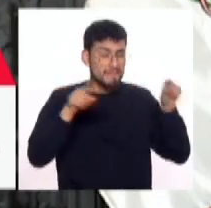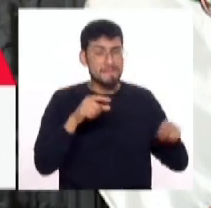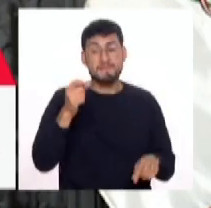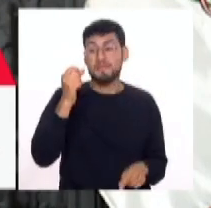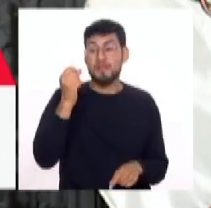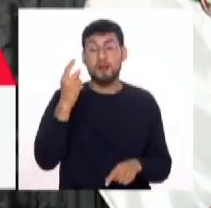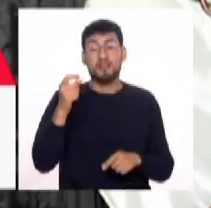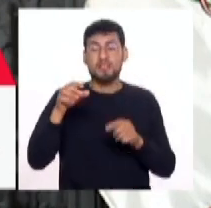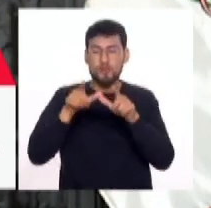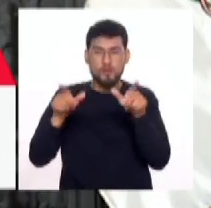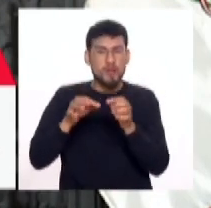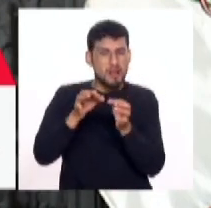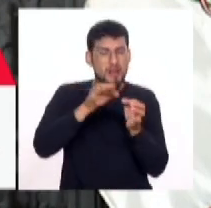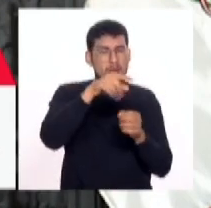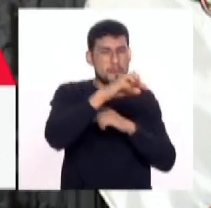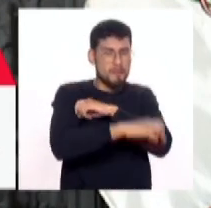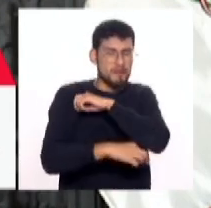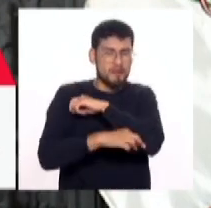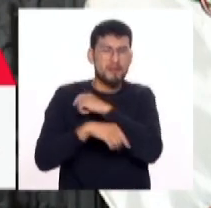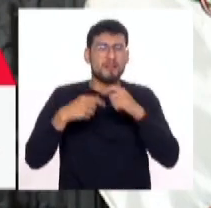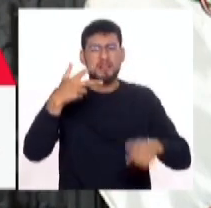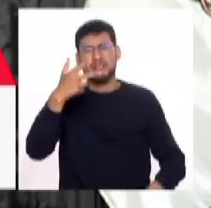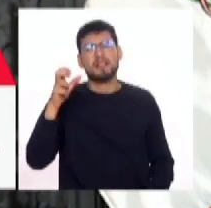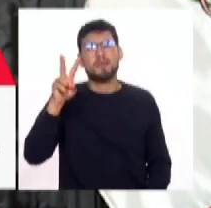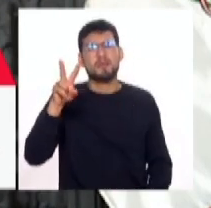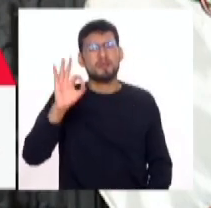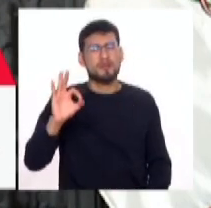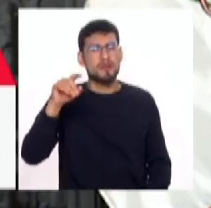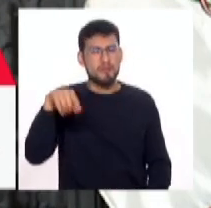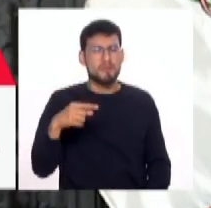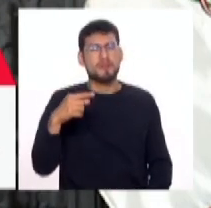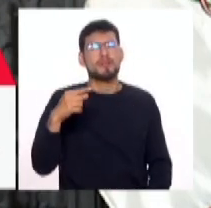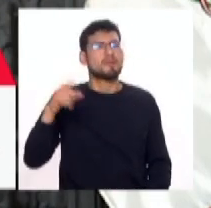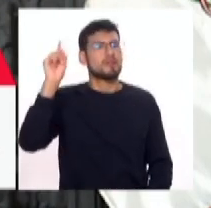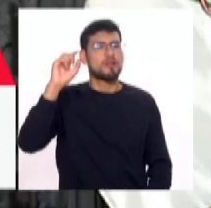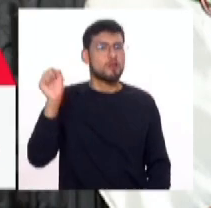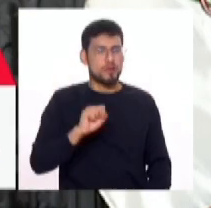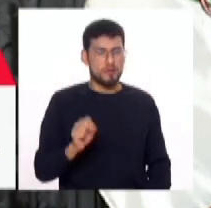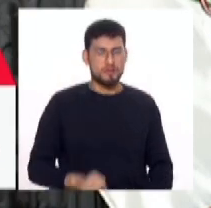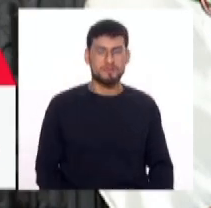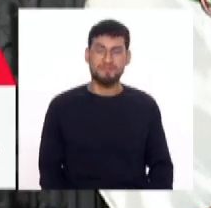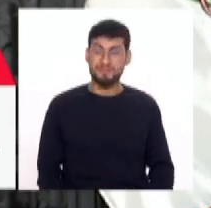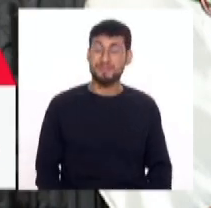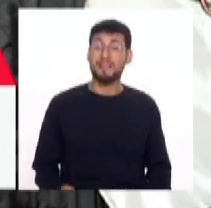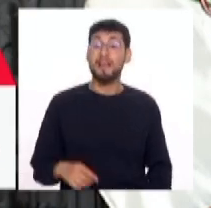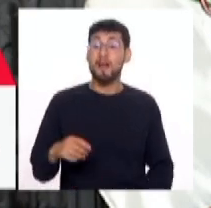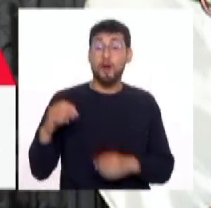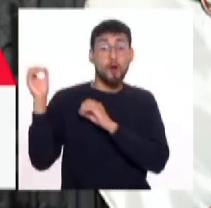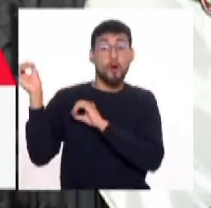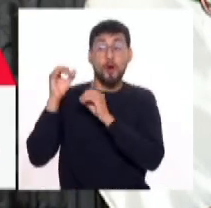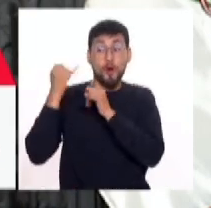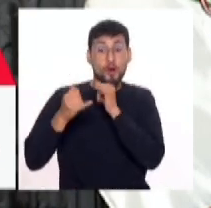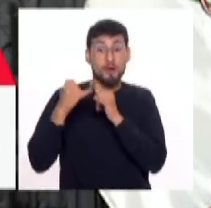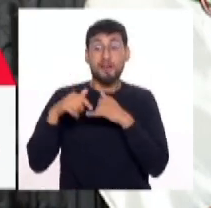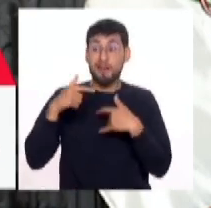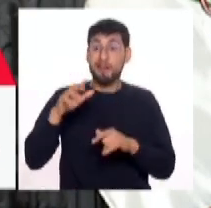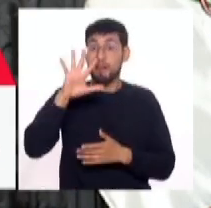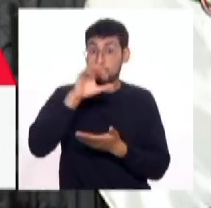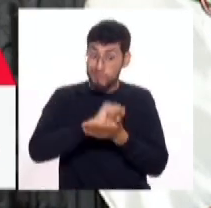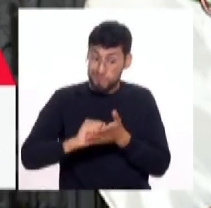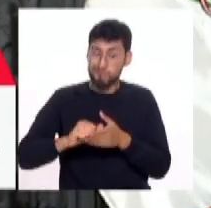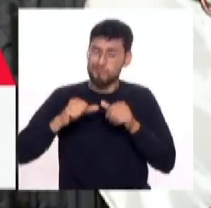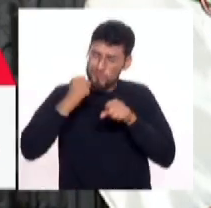más de 11 regiones del país con una inversión de 329 millones de soles. A fines de octubre y tras 5 meses de